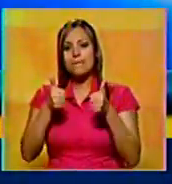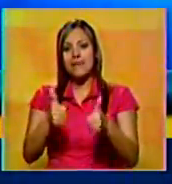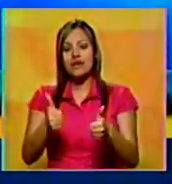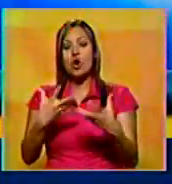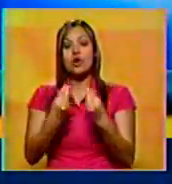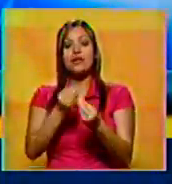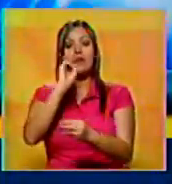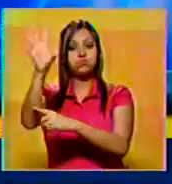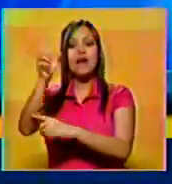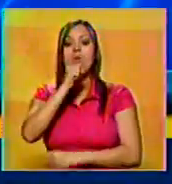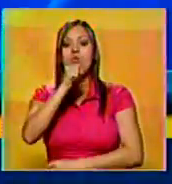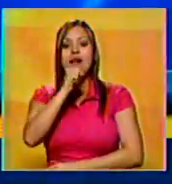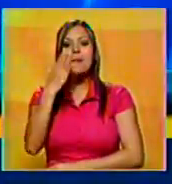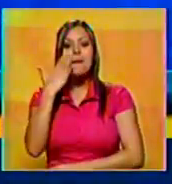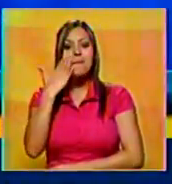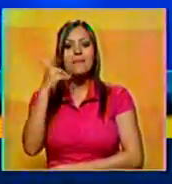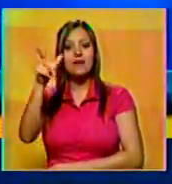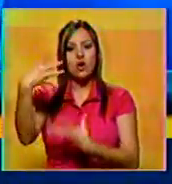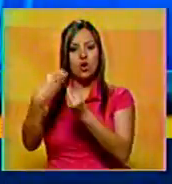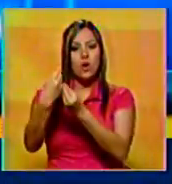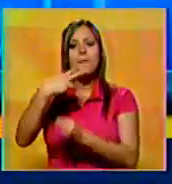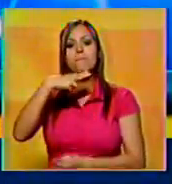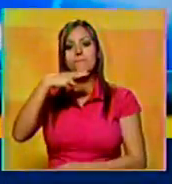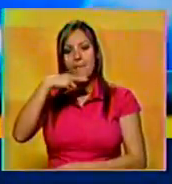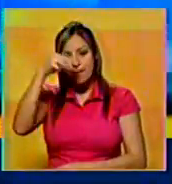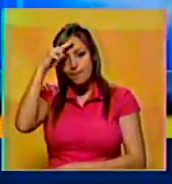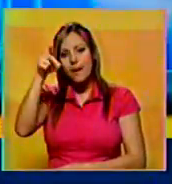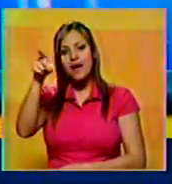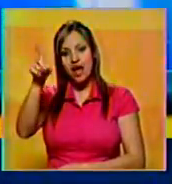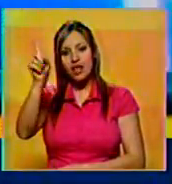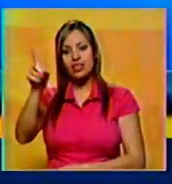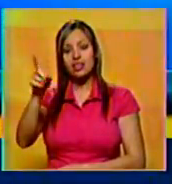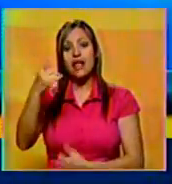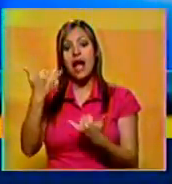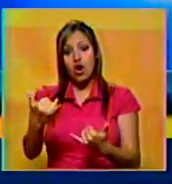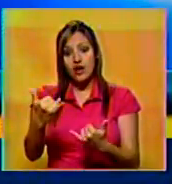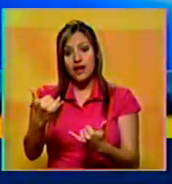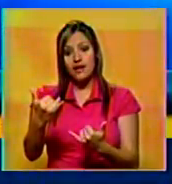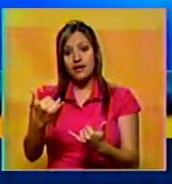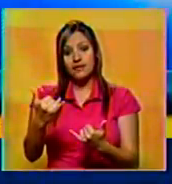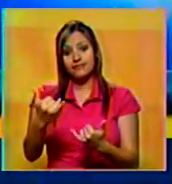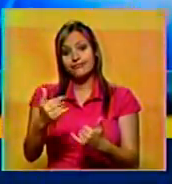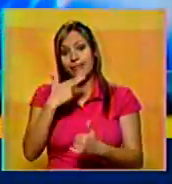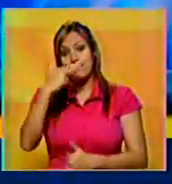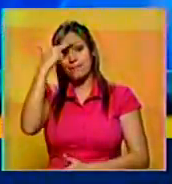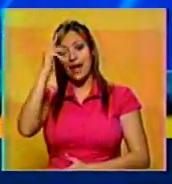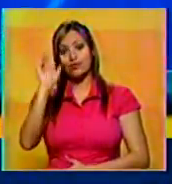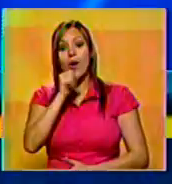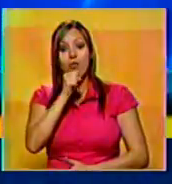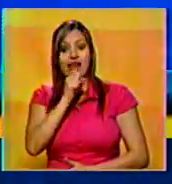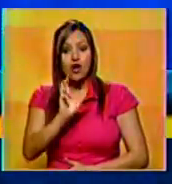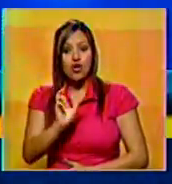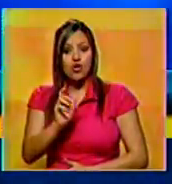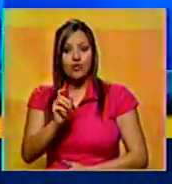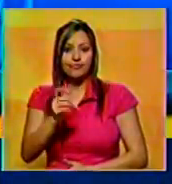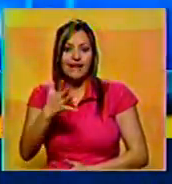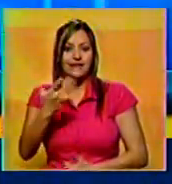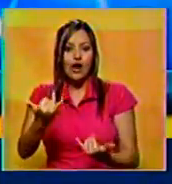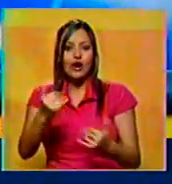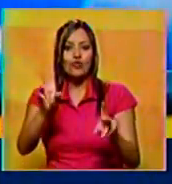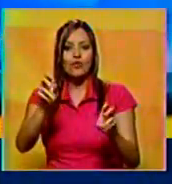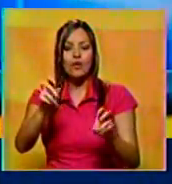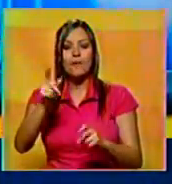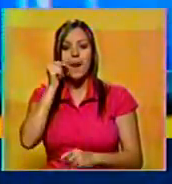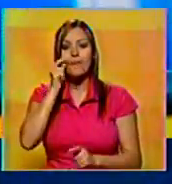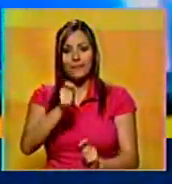abuela materna y su papá, su abuelo, quien va a pasar a ser prácticamente su papá, es su abuelo